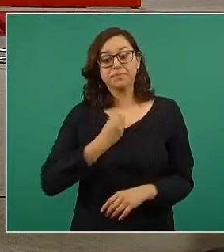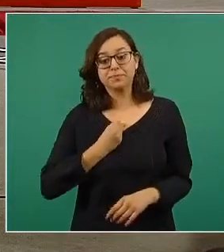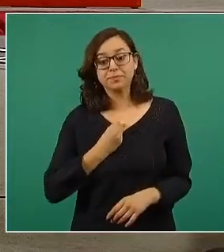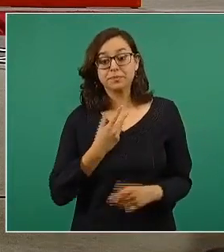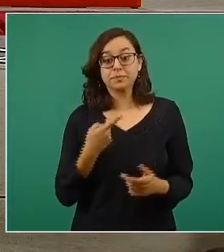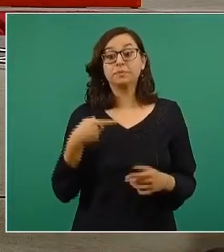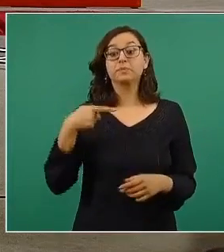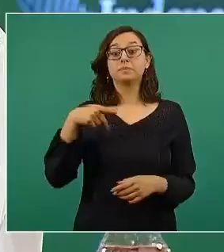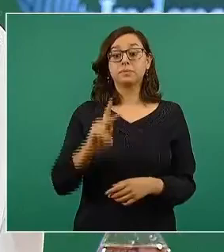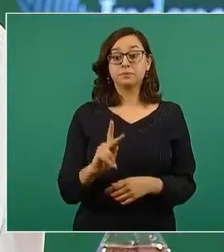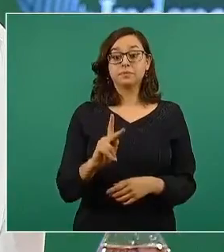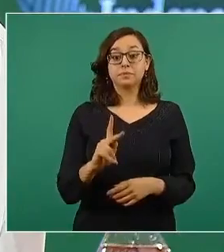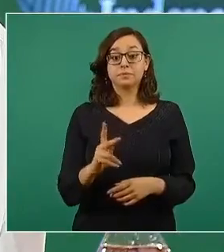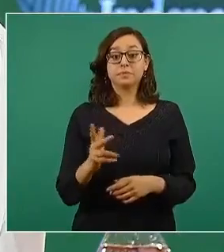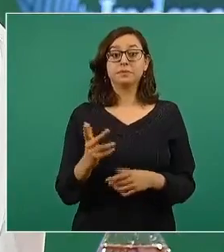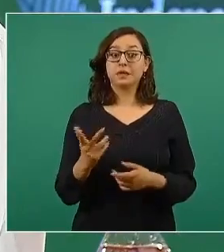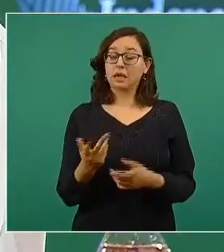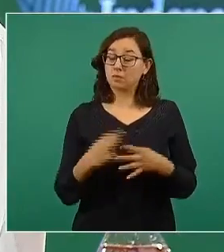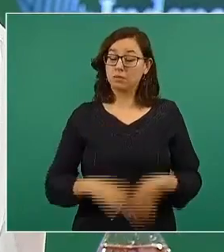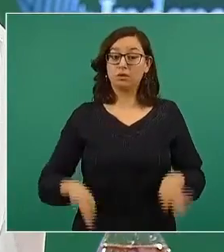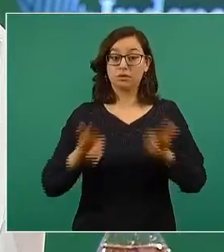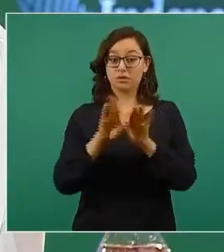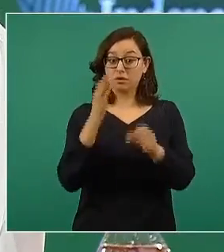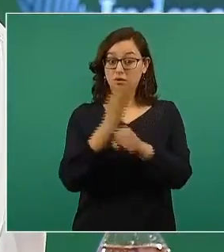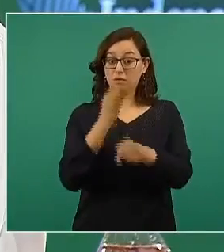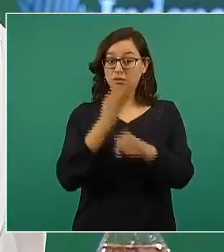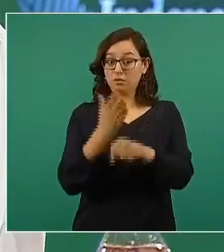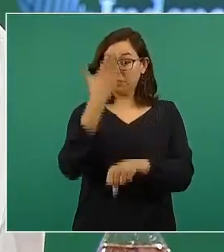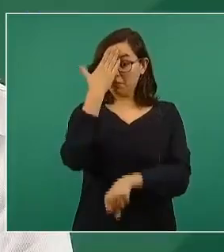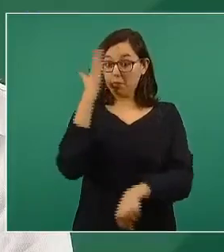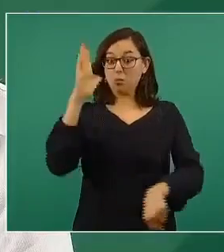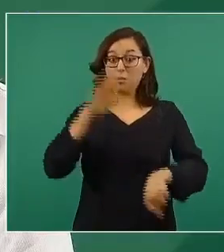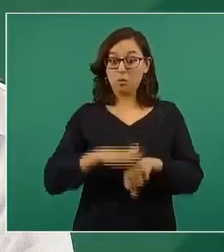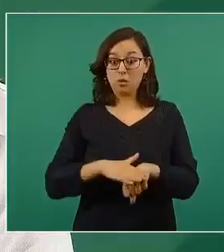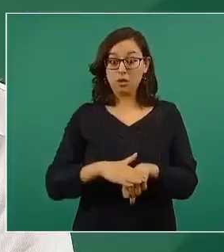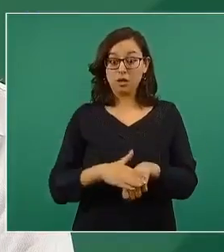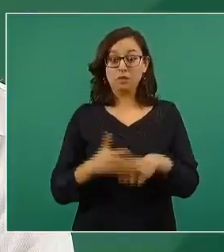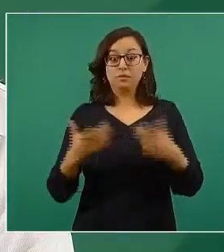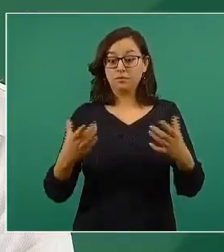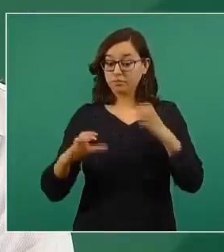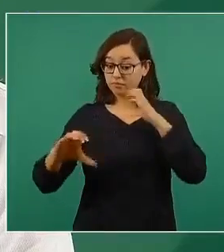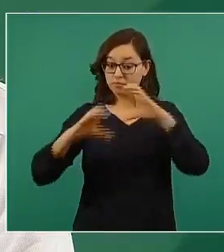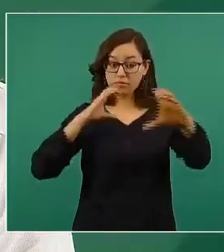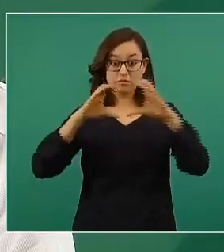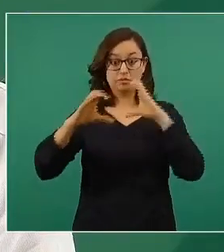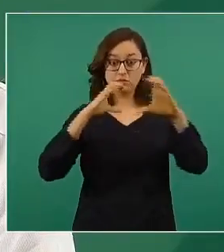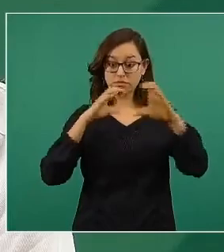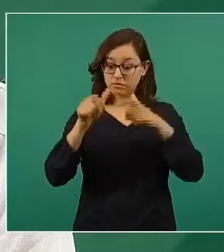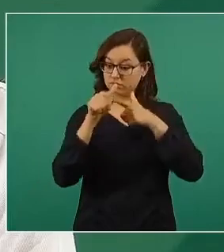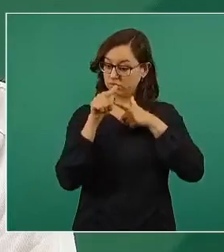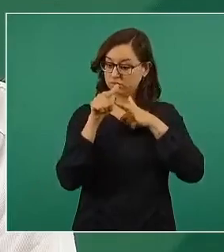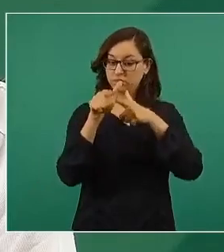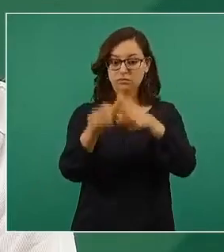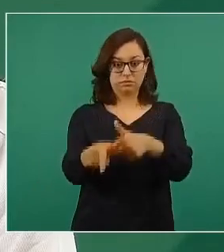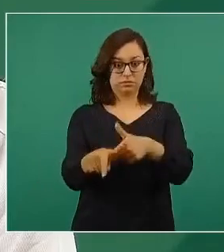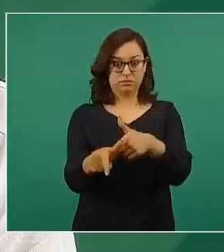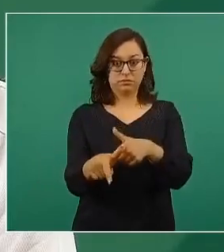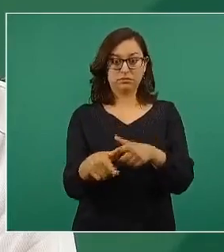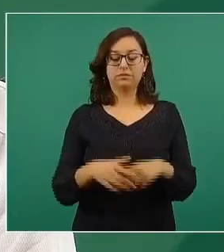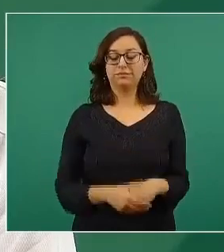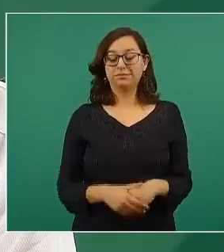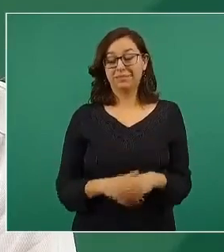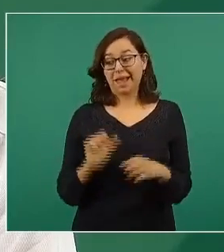ningún momento vamos a cerrar los canales de comunicación. Una cosa que nos ha hecho gracia en las últimas 24 o 48 horas